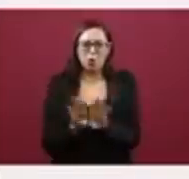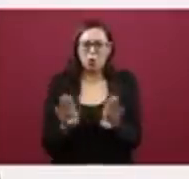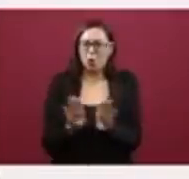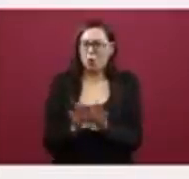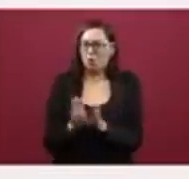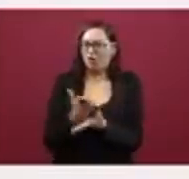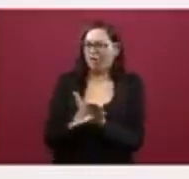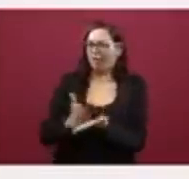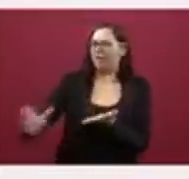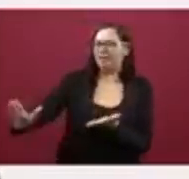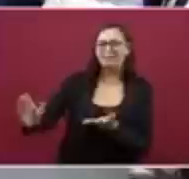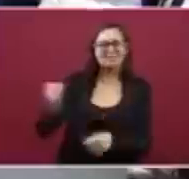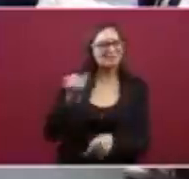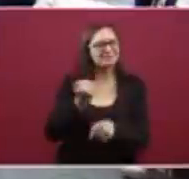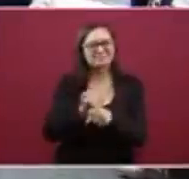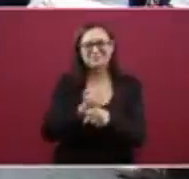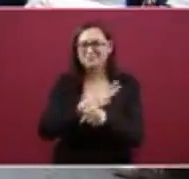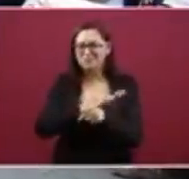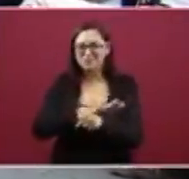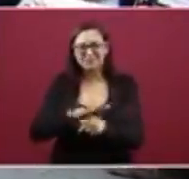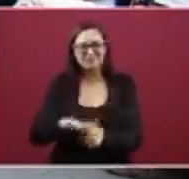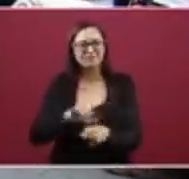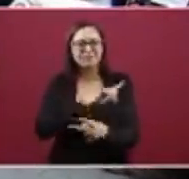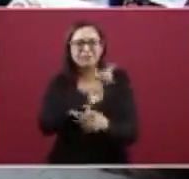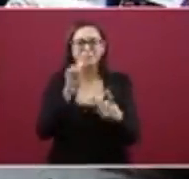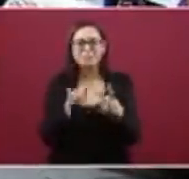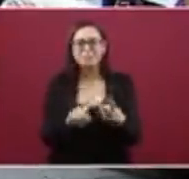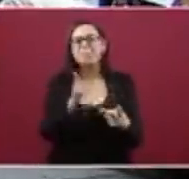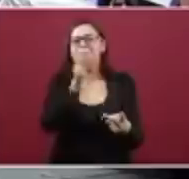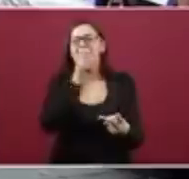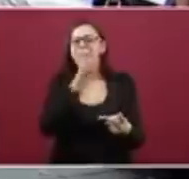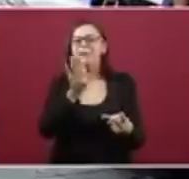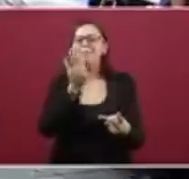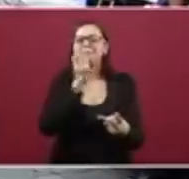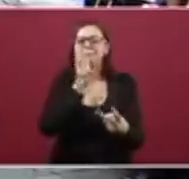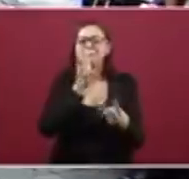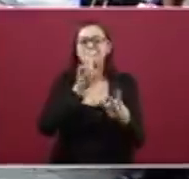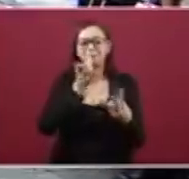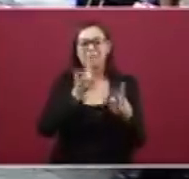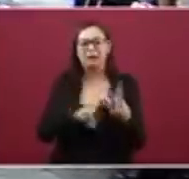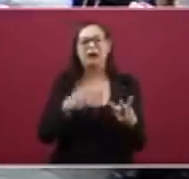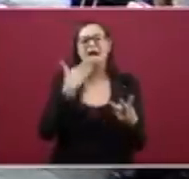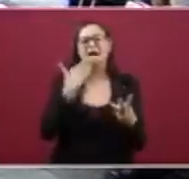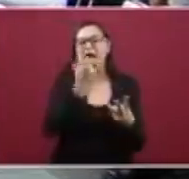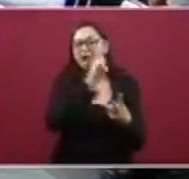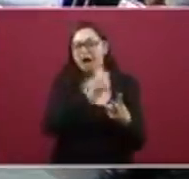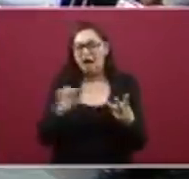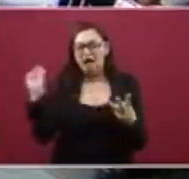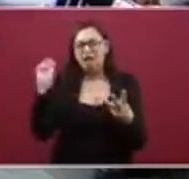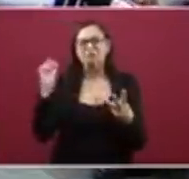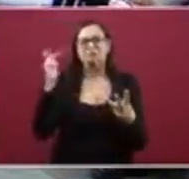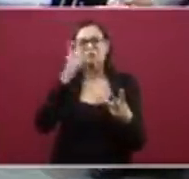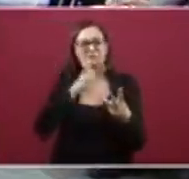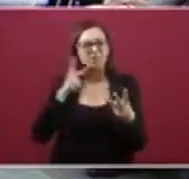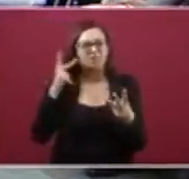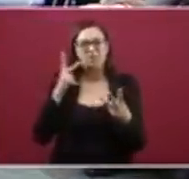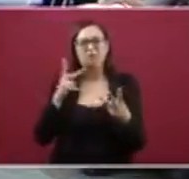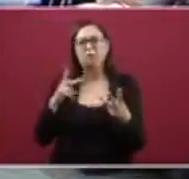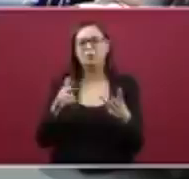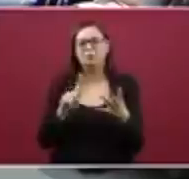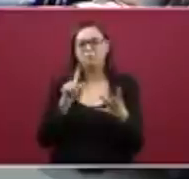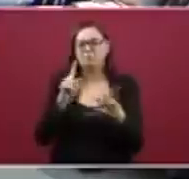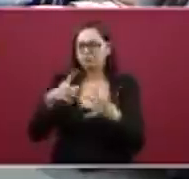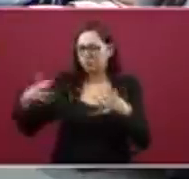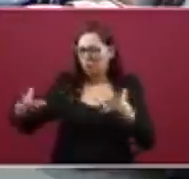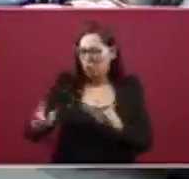manera de los padres de familia y de los especialistas o pedagogos que mejoren